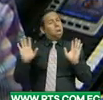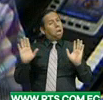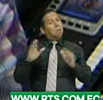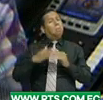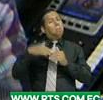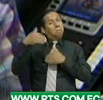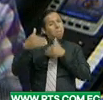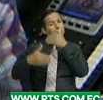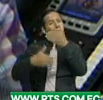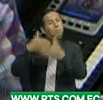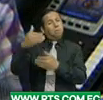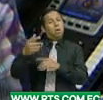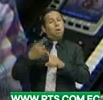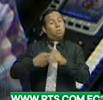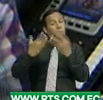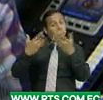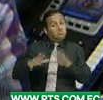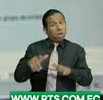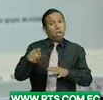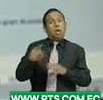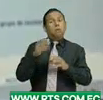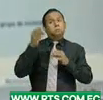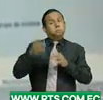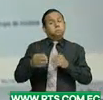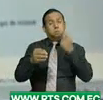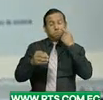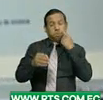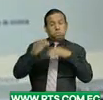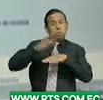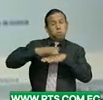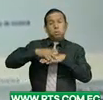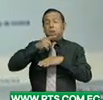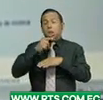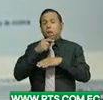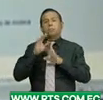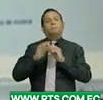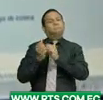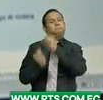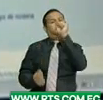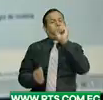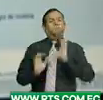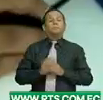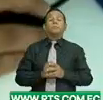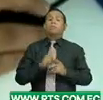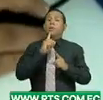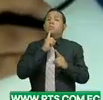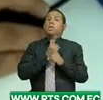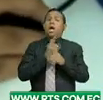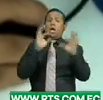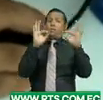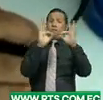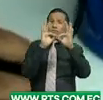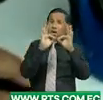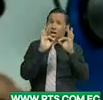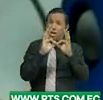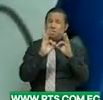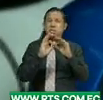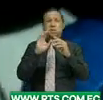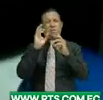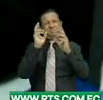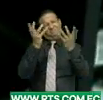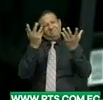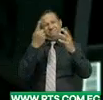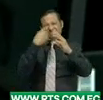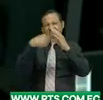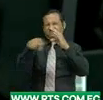cerrar el juicio sabrán si hay culpables o no en este sentido, ¿no? A pesar de que las redes sociales le permiten al tramitador tener un contacto más anónimo